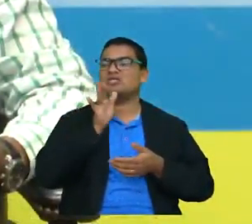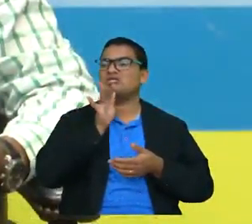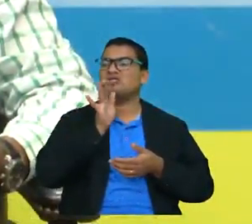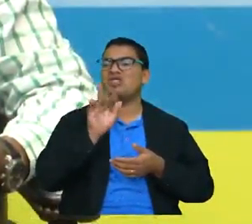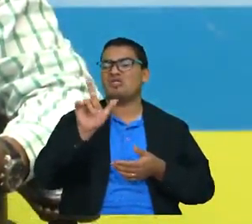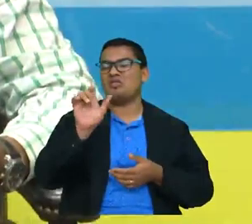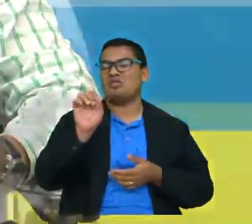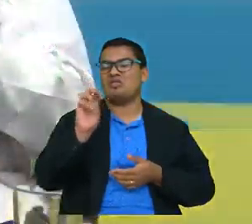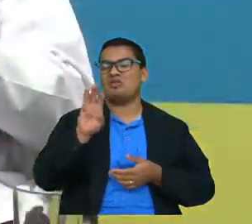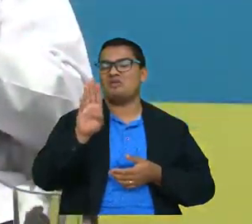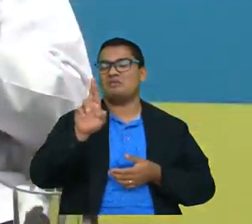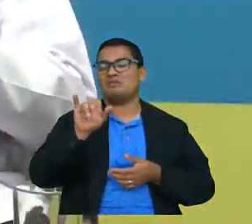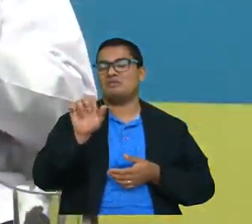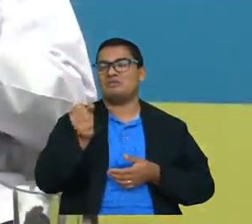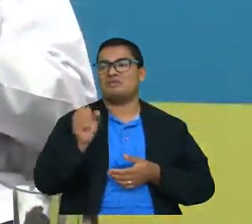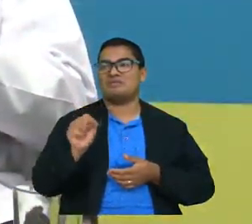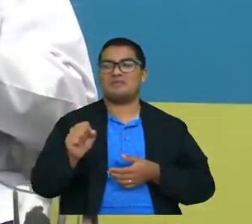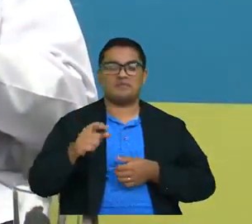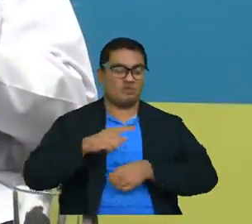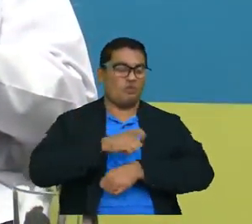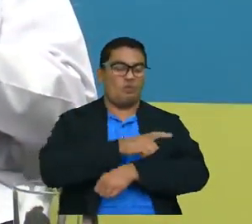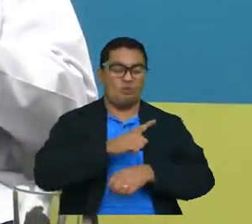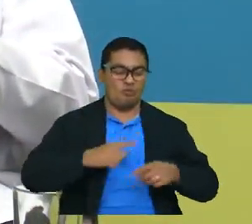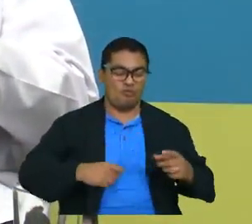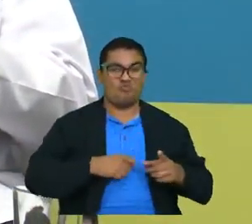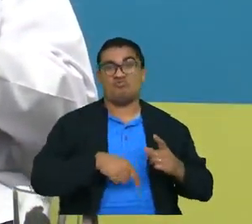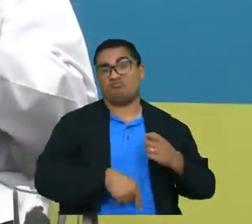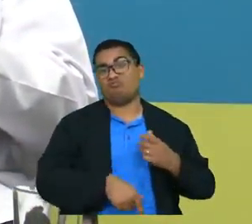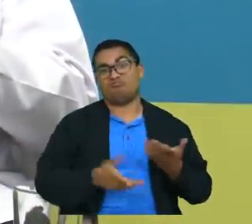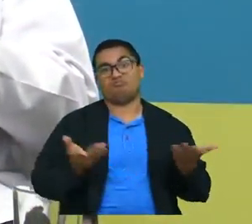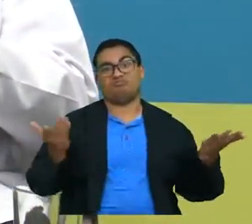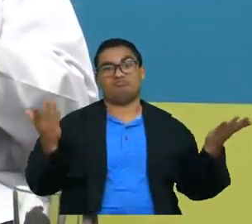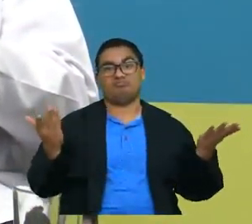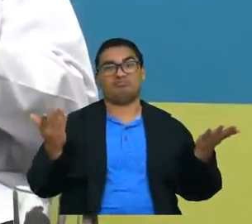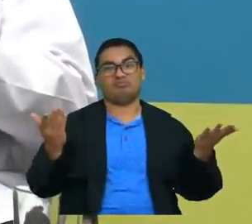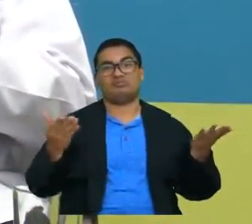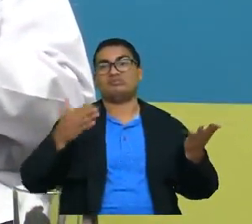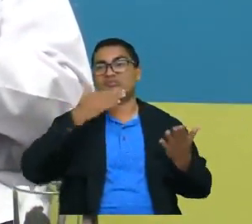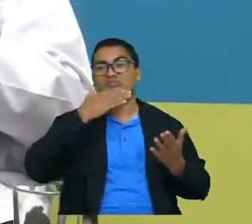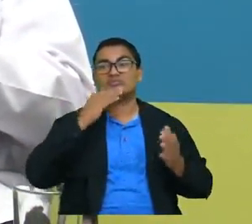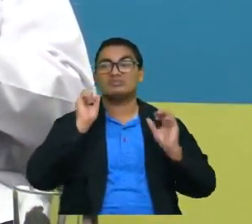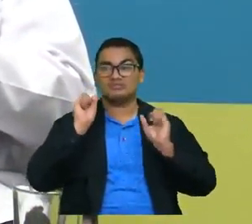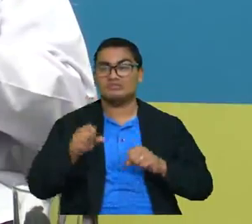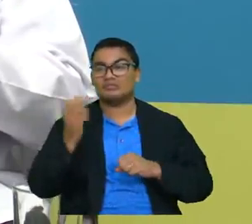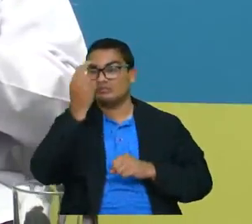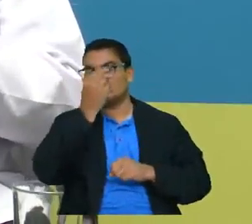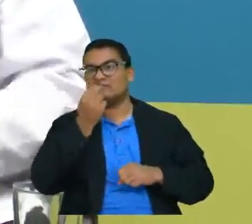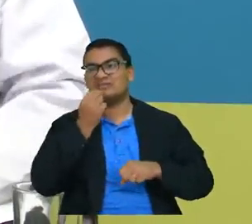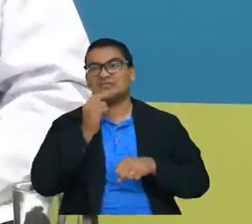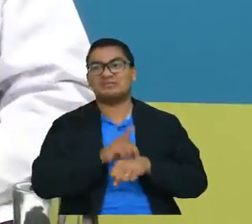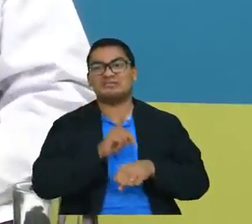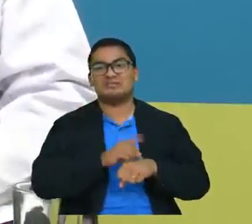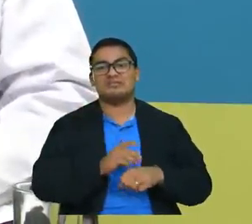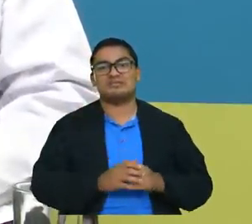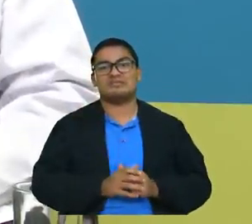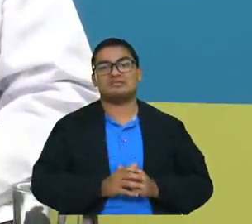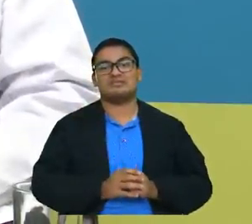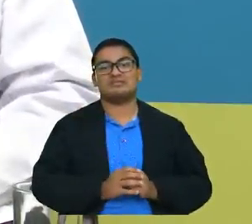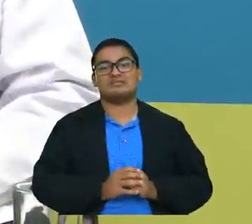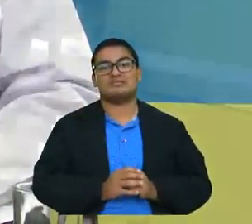lombrices, que la gente le dice lombrices, ¿ve? Y pues ahí es un motivo de consulta a nivel ya del centro de salud.